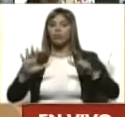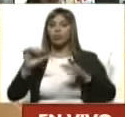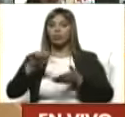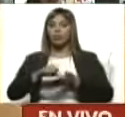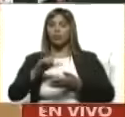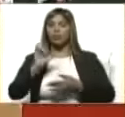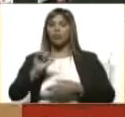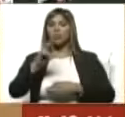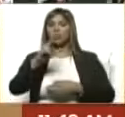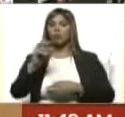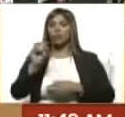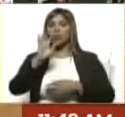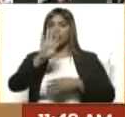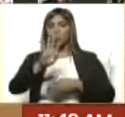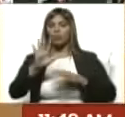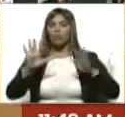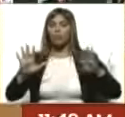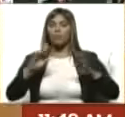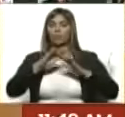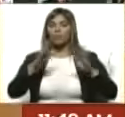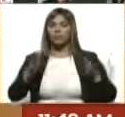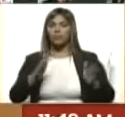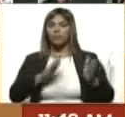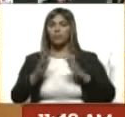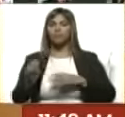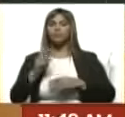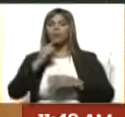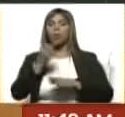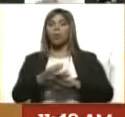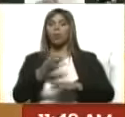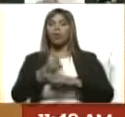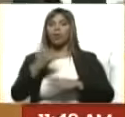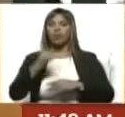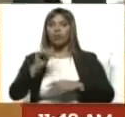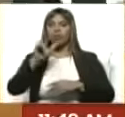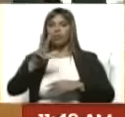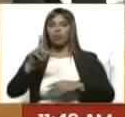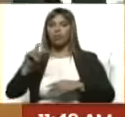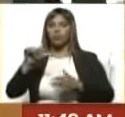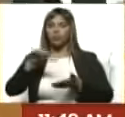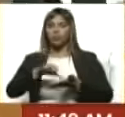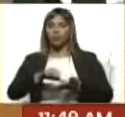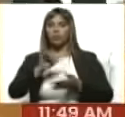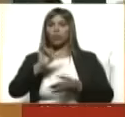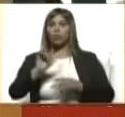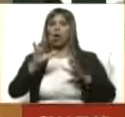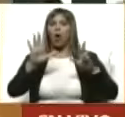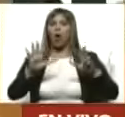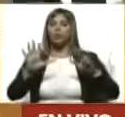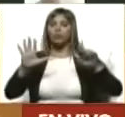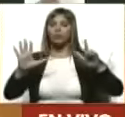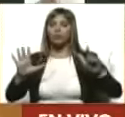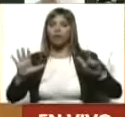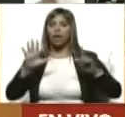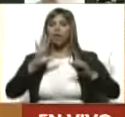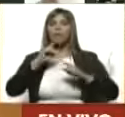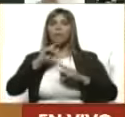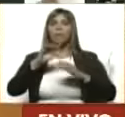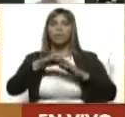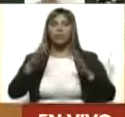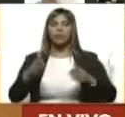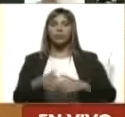y 249 mesas. Monagas tiene 31 centros y 86 mesas. Mire,